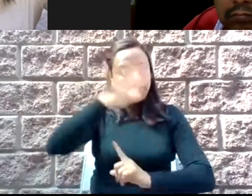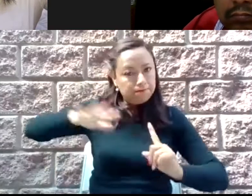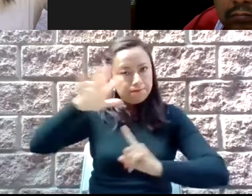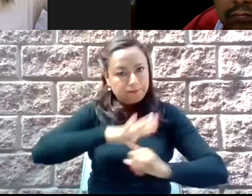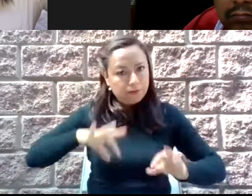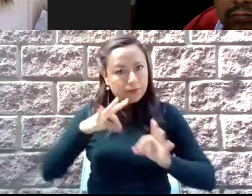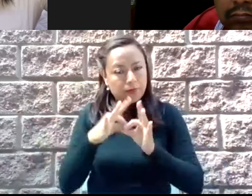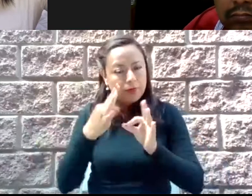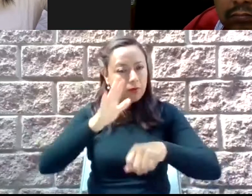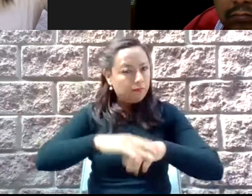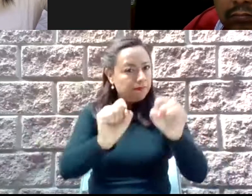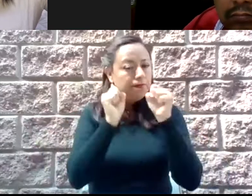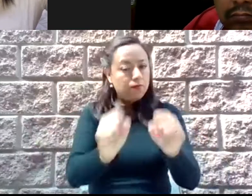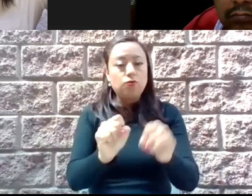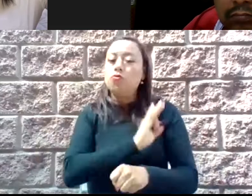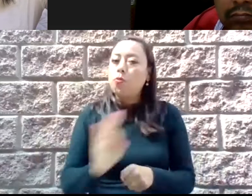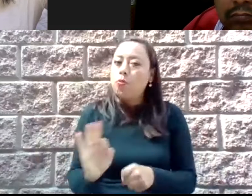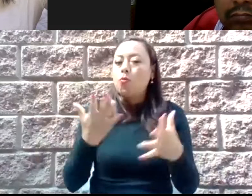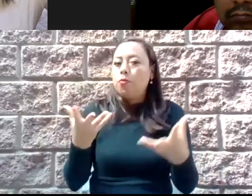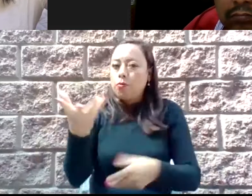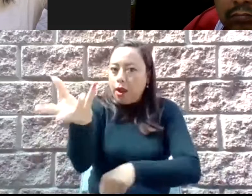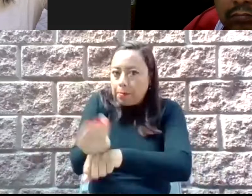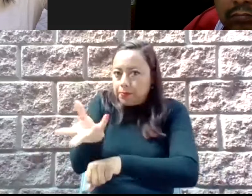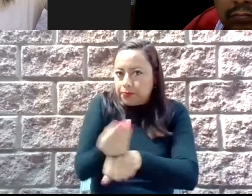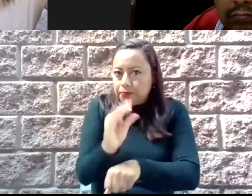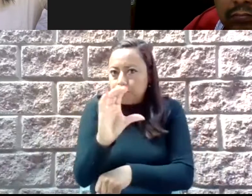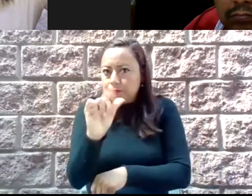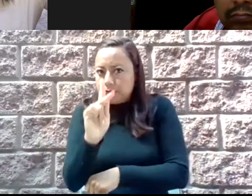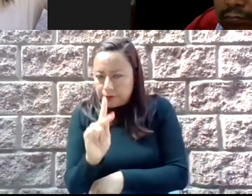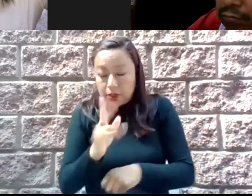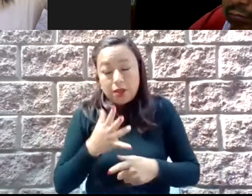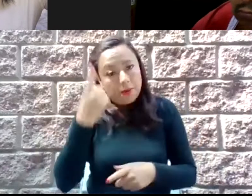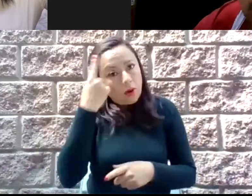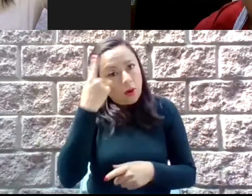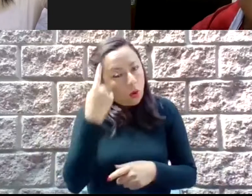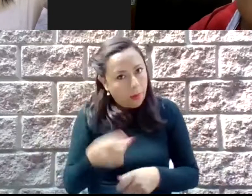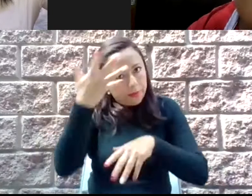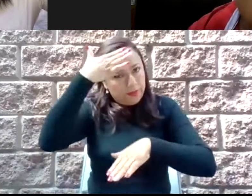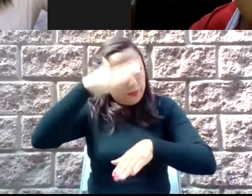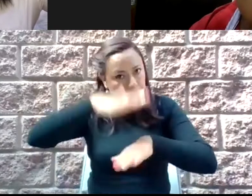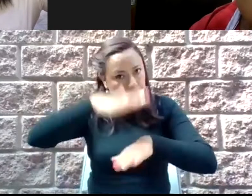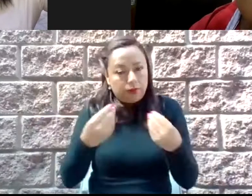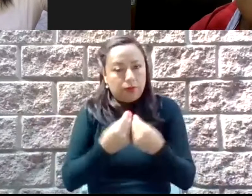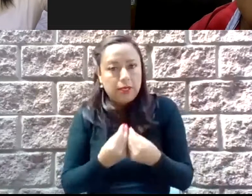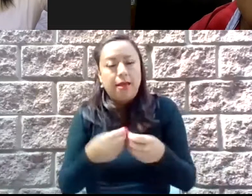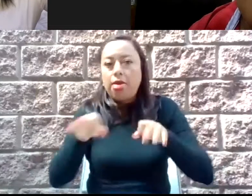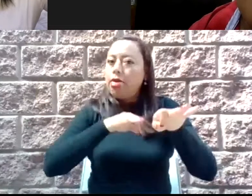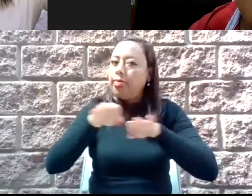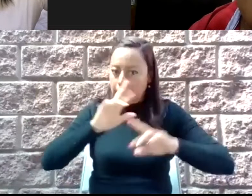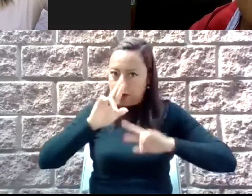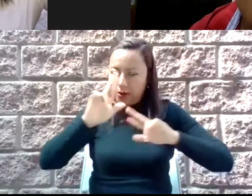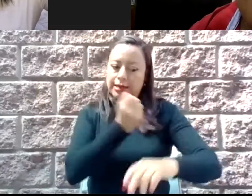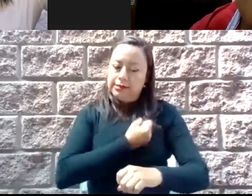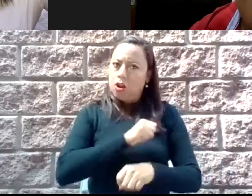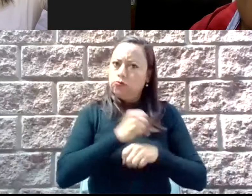resulta procedente ajustar diversos capítulos donde se contempla el derecho al trabajo digno, a la salud integral y de calidad, a la